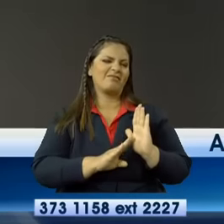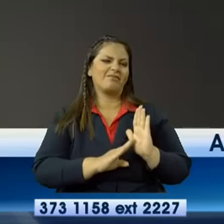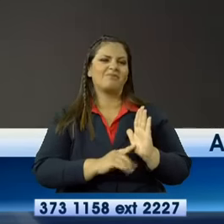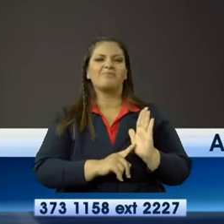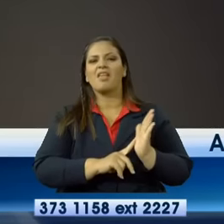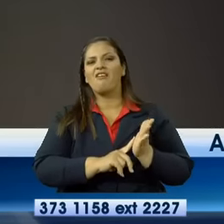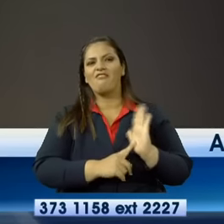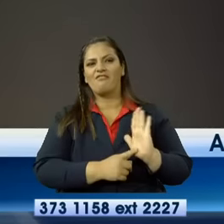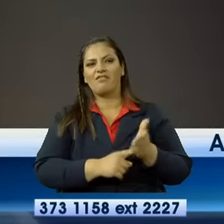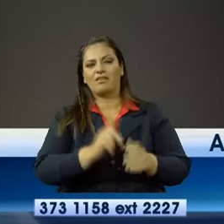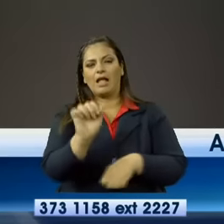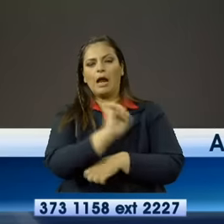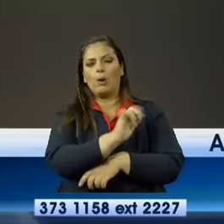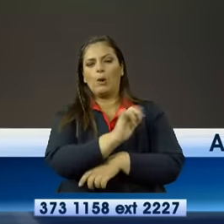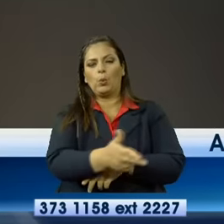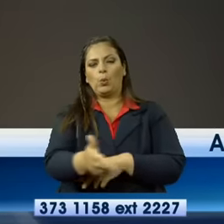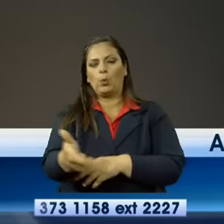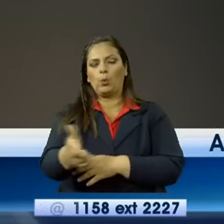Mira, y el tipo